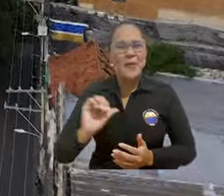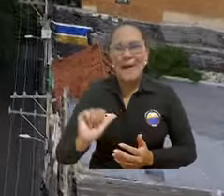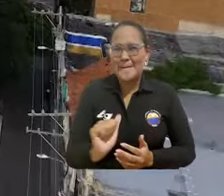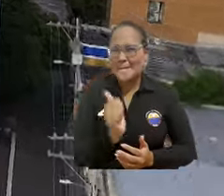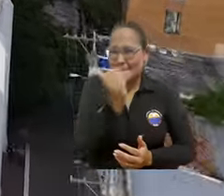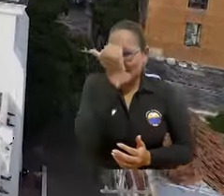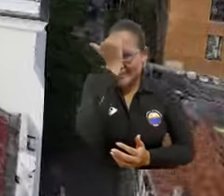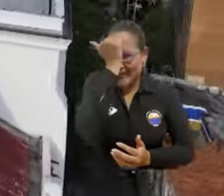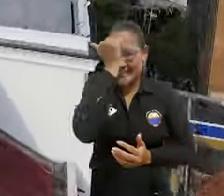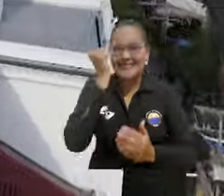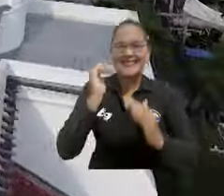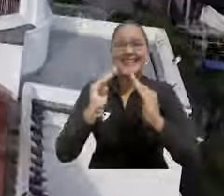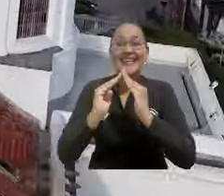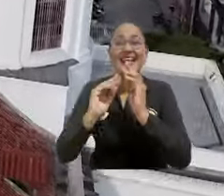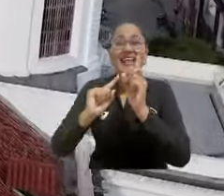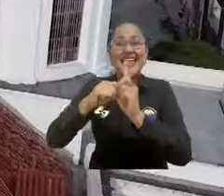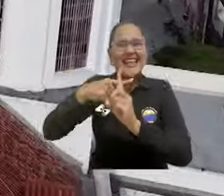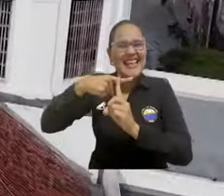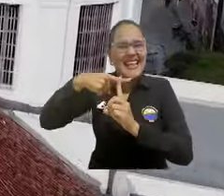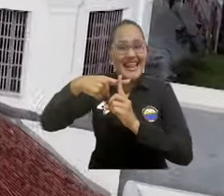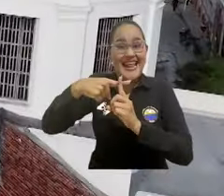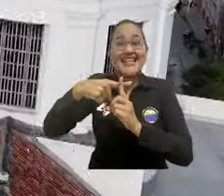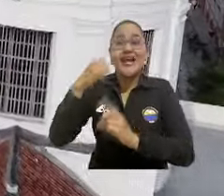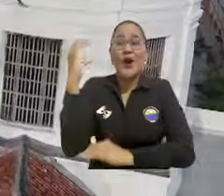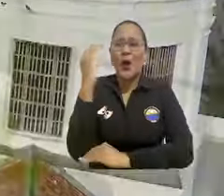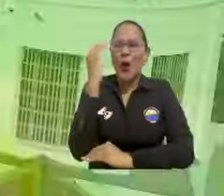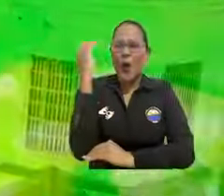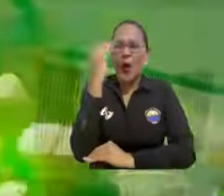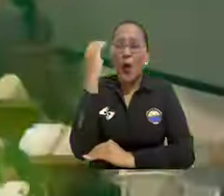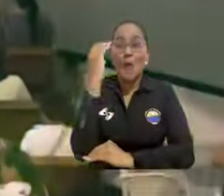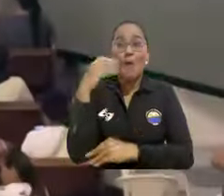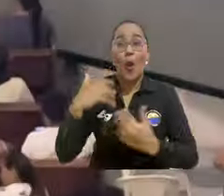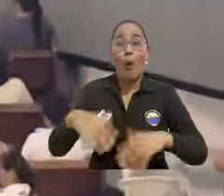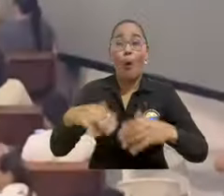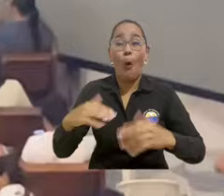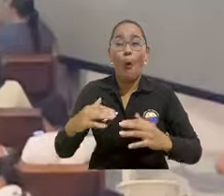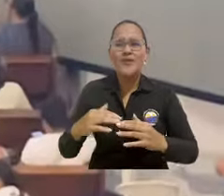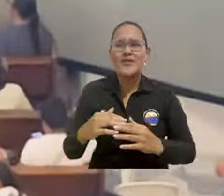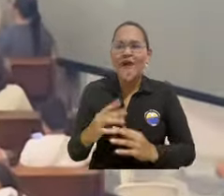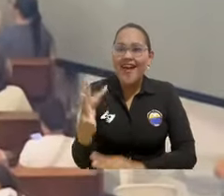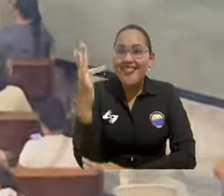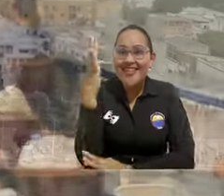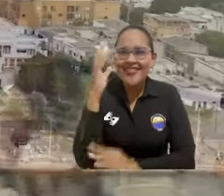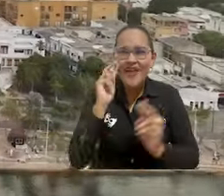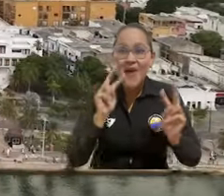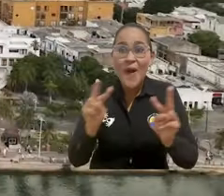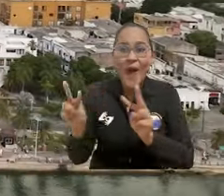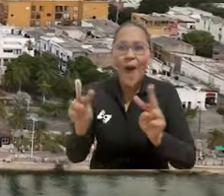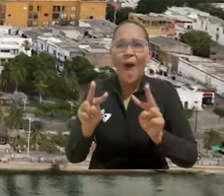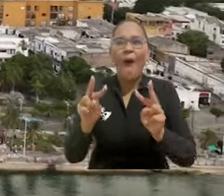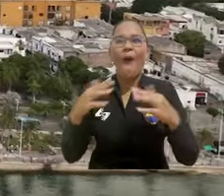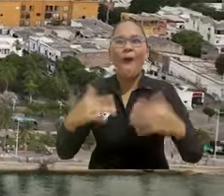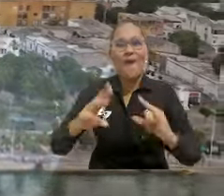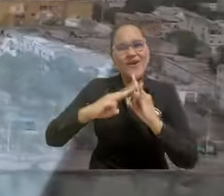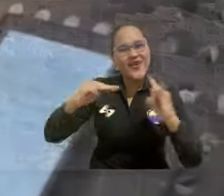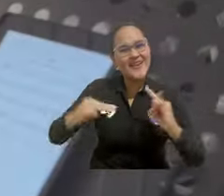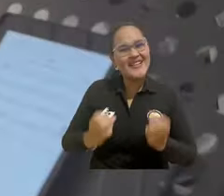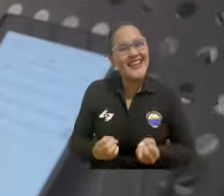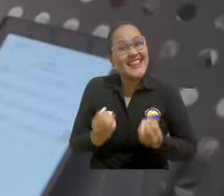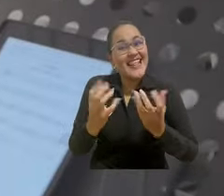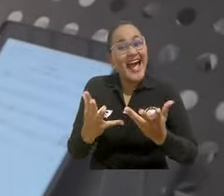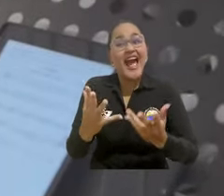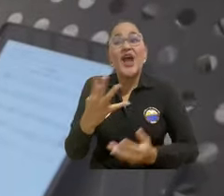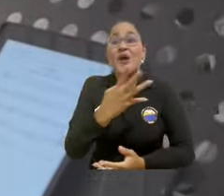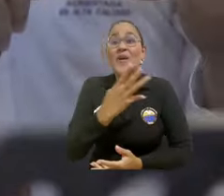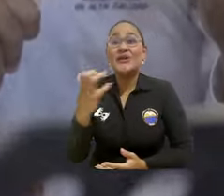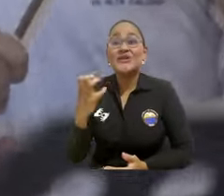La madre de todas las iglesias colombianas fue testigo de este hermoso regalo que la alma mater le brindó a la capital del Magdalena como